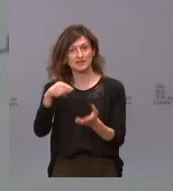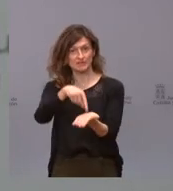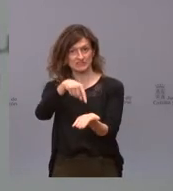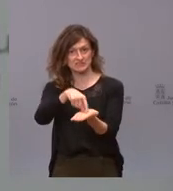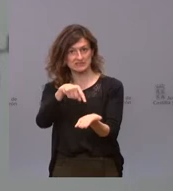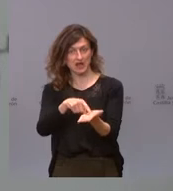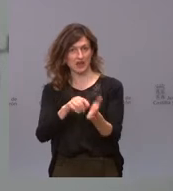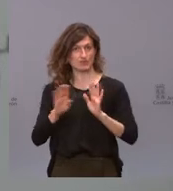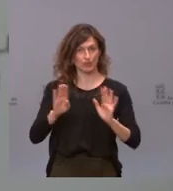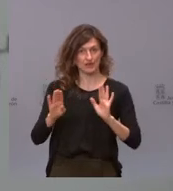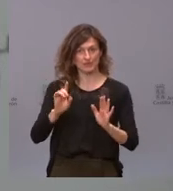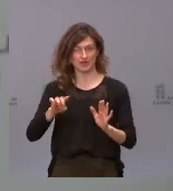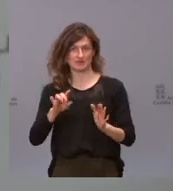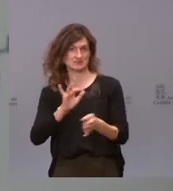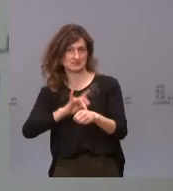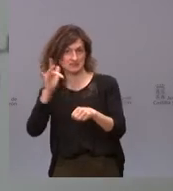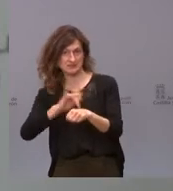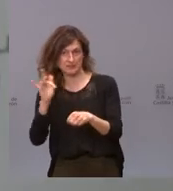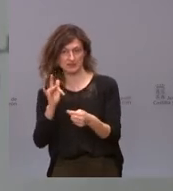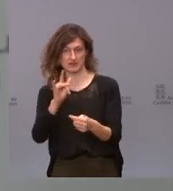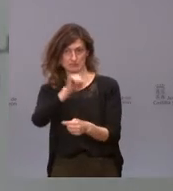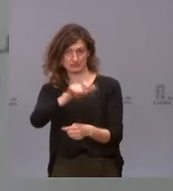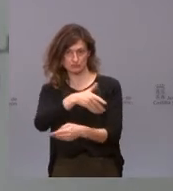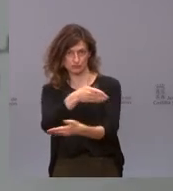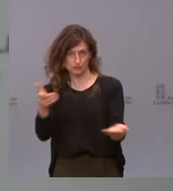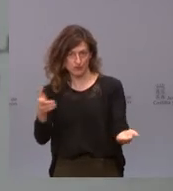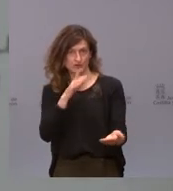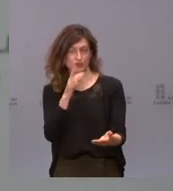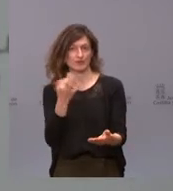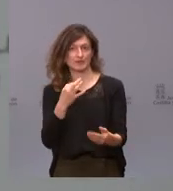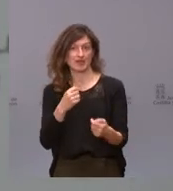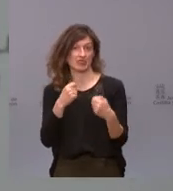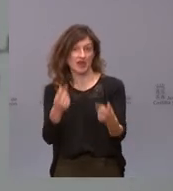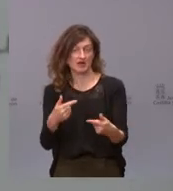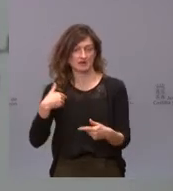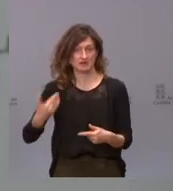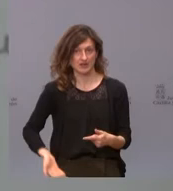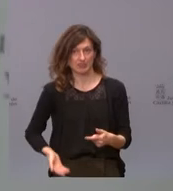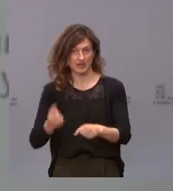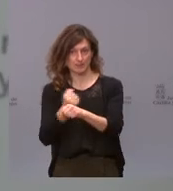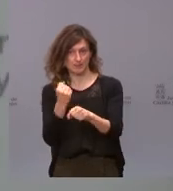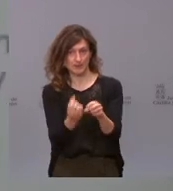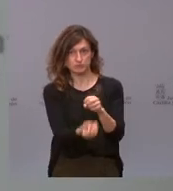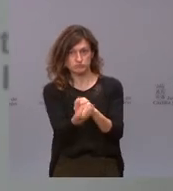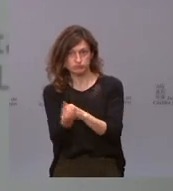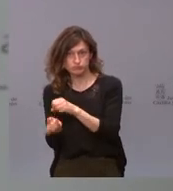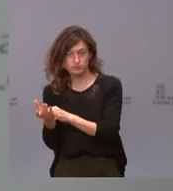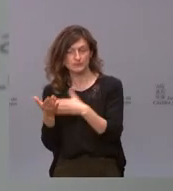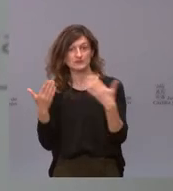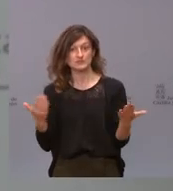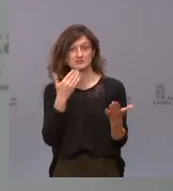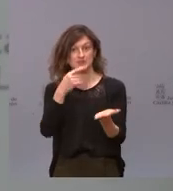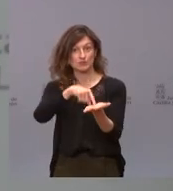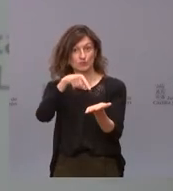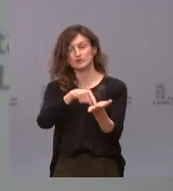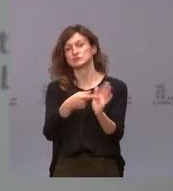moderada y sensible con quienes tienen que crear riqueza y empleo y por tanto la eliminación